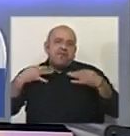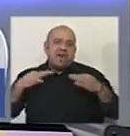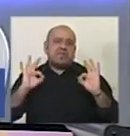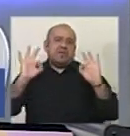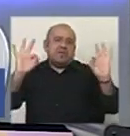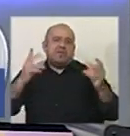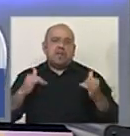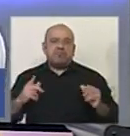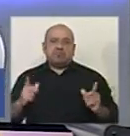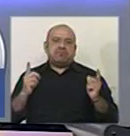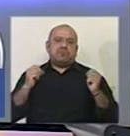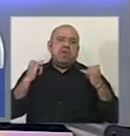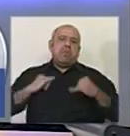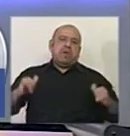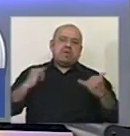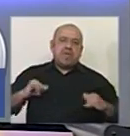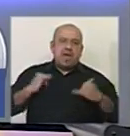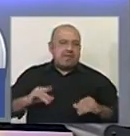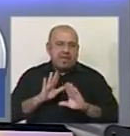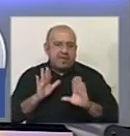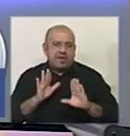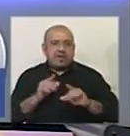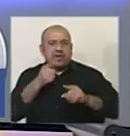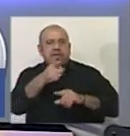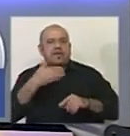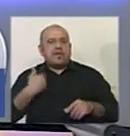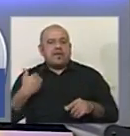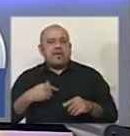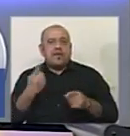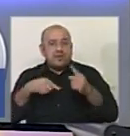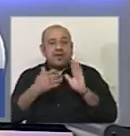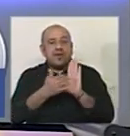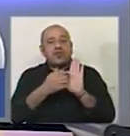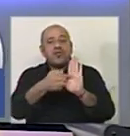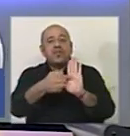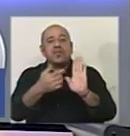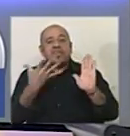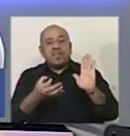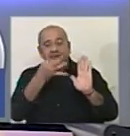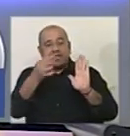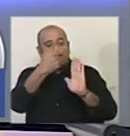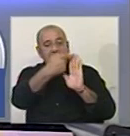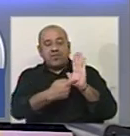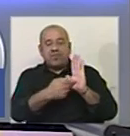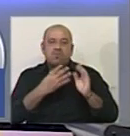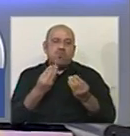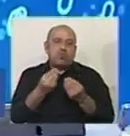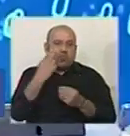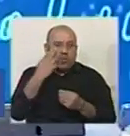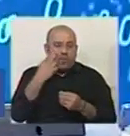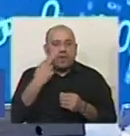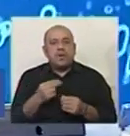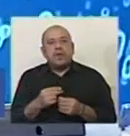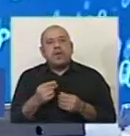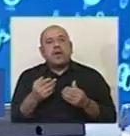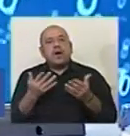ahí. Y creo que de alguna manera habla a las claras de los problemas internos que tenía cada uno de los líderes, ¿no? Para cerrar este tema